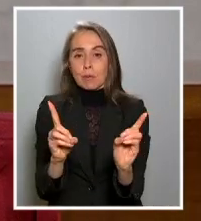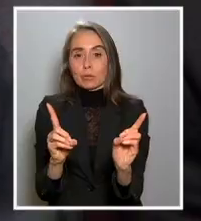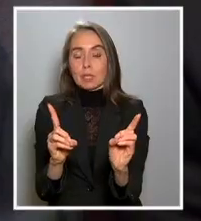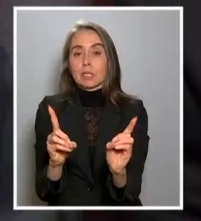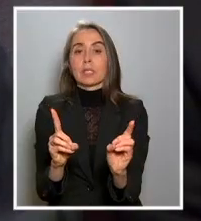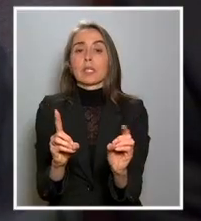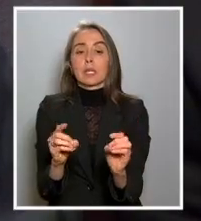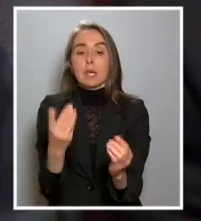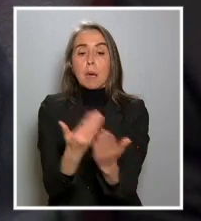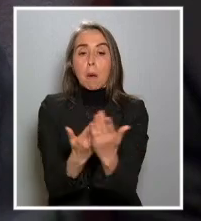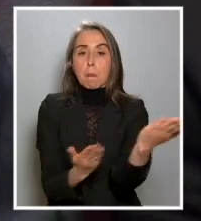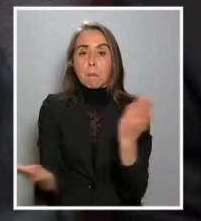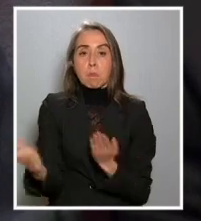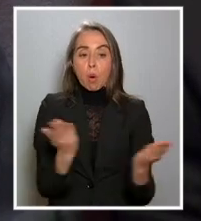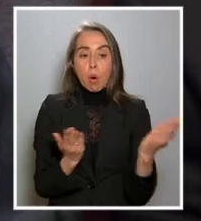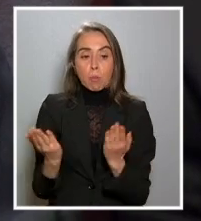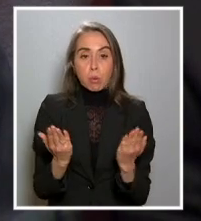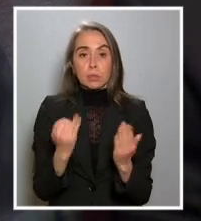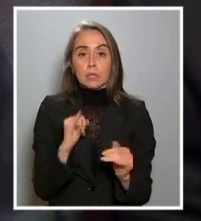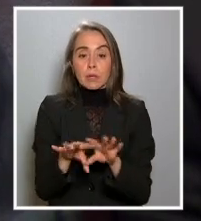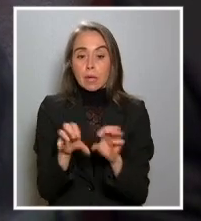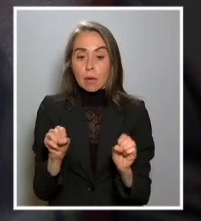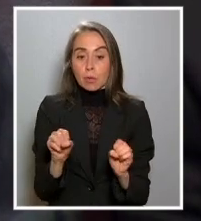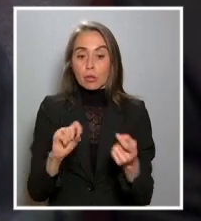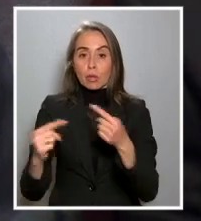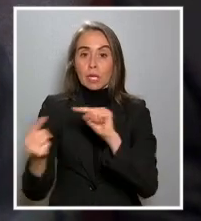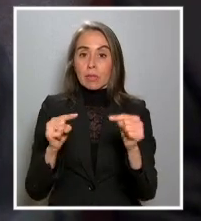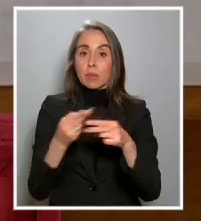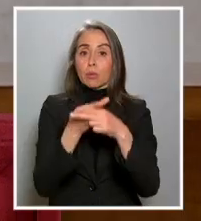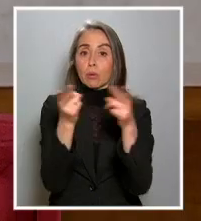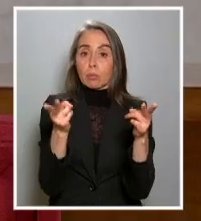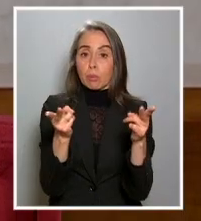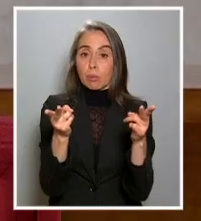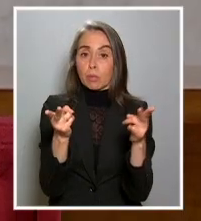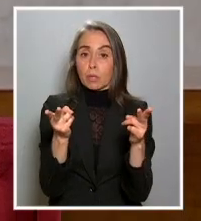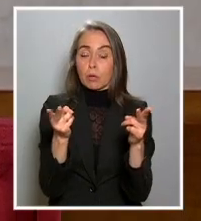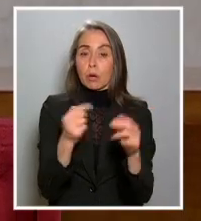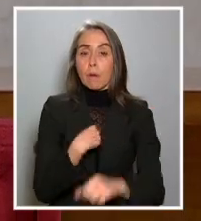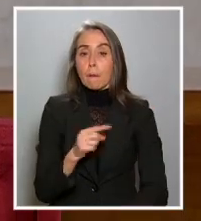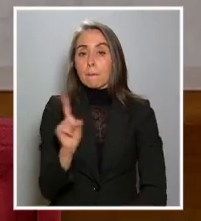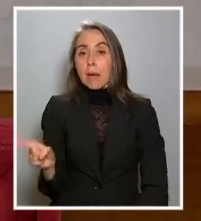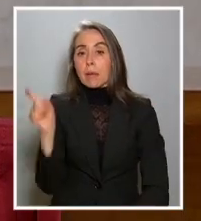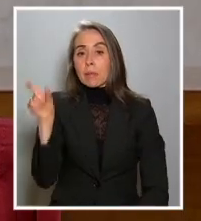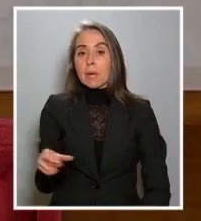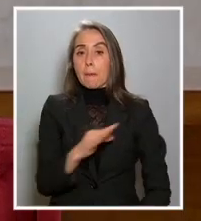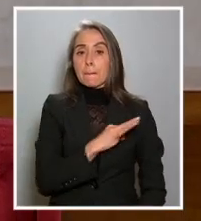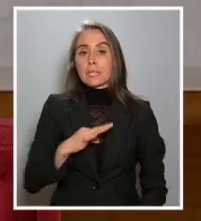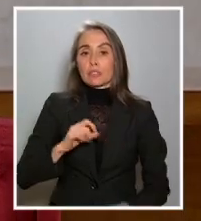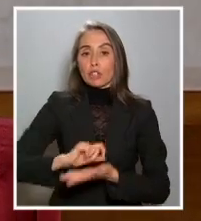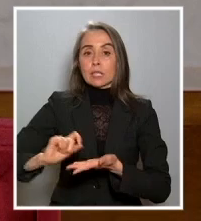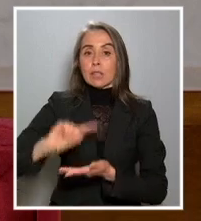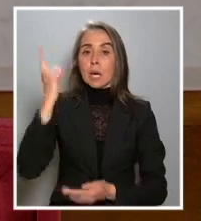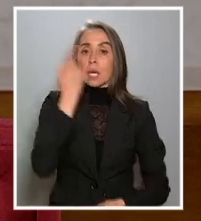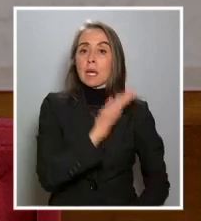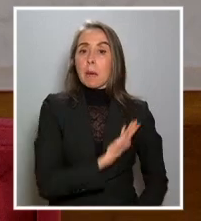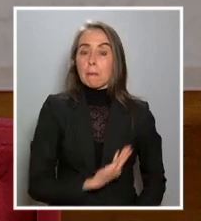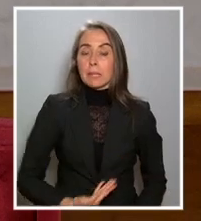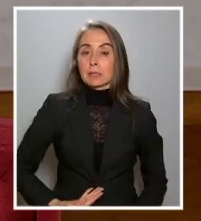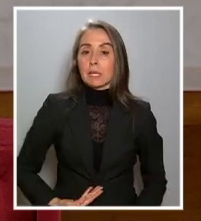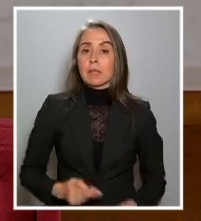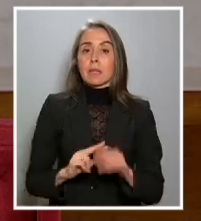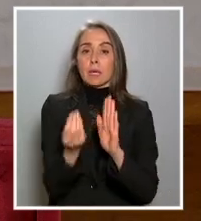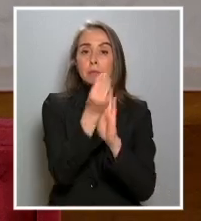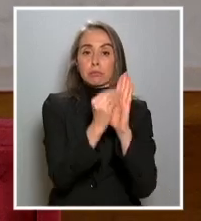Comparto varias de las propuestas que en este sentido se han debatido públicamente y he encomendado al ministro secretario general de la Presidencia